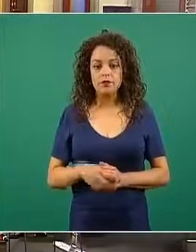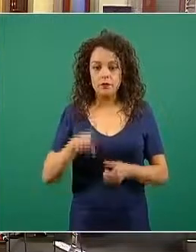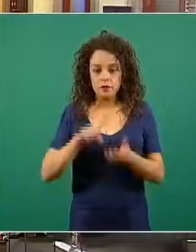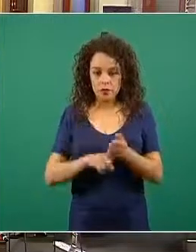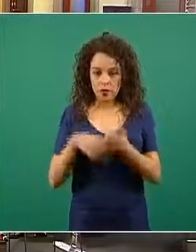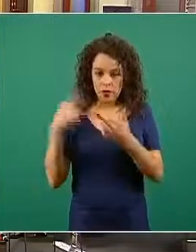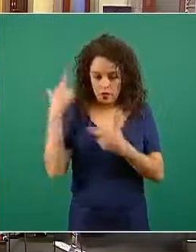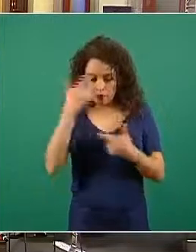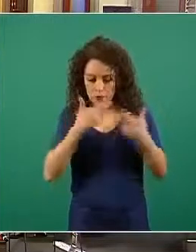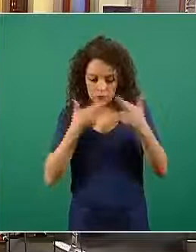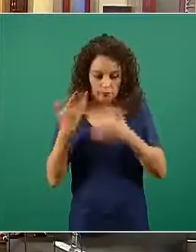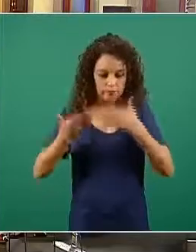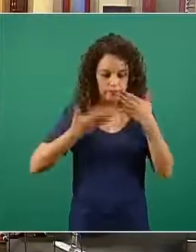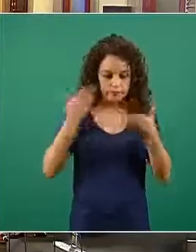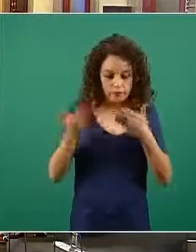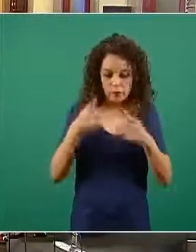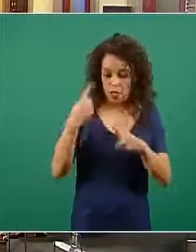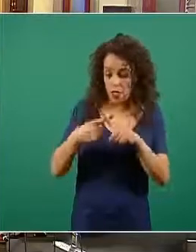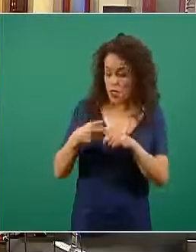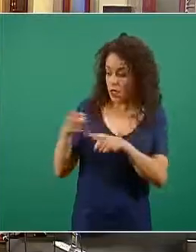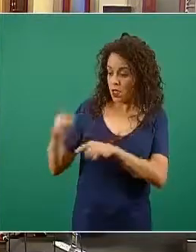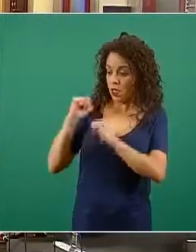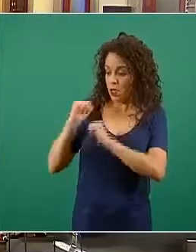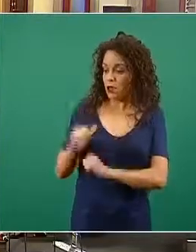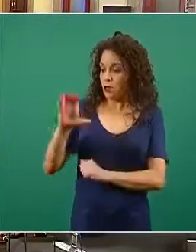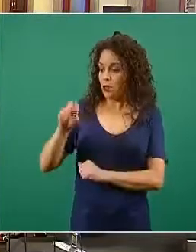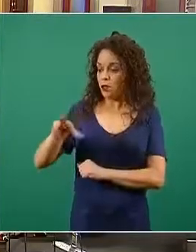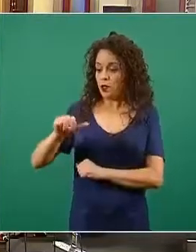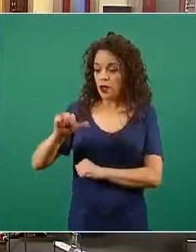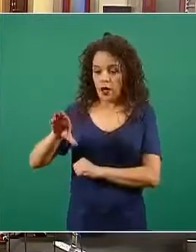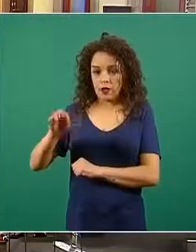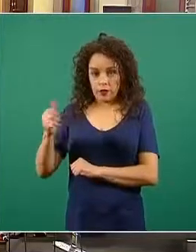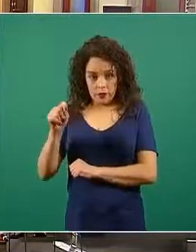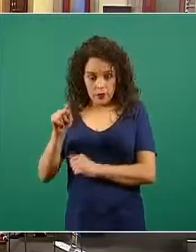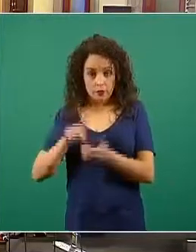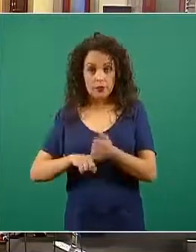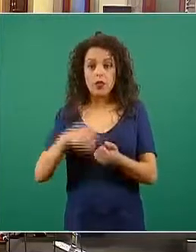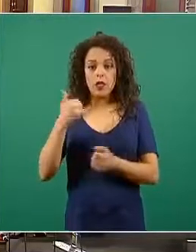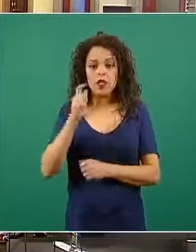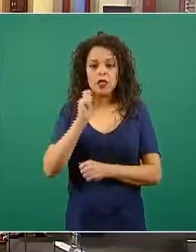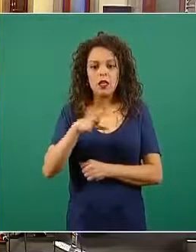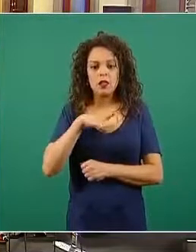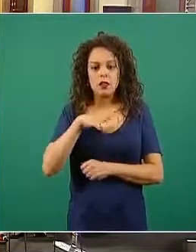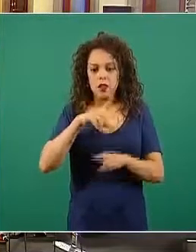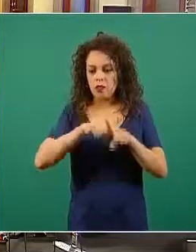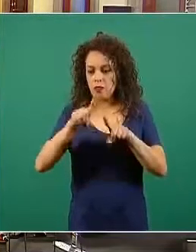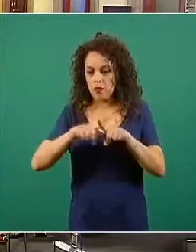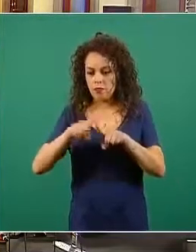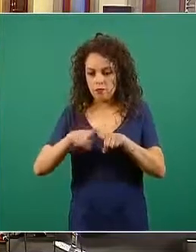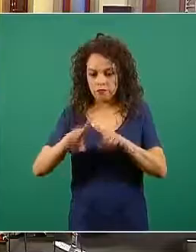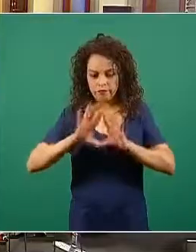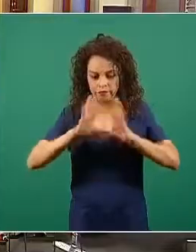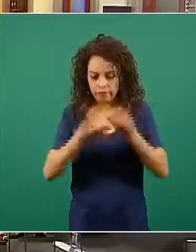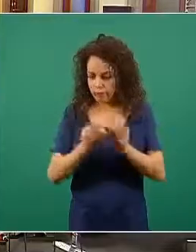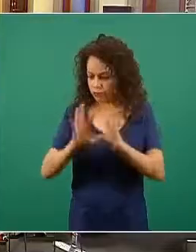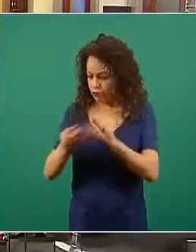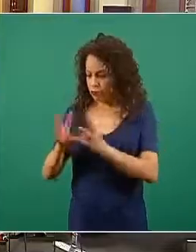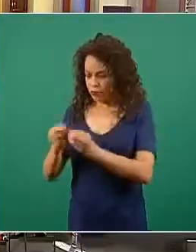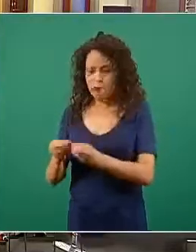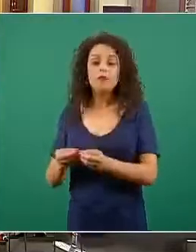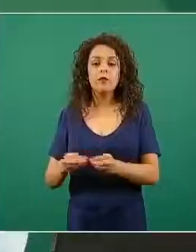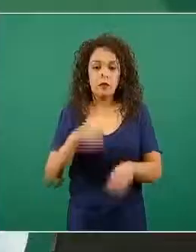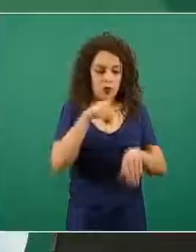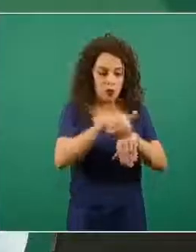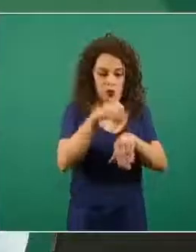hecho por parte de CONACYT y los modelajes que se tienen son los números que nos sirven